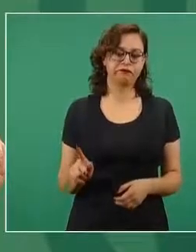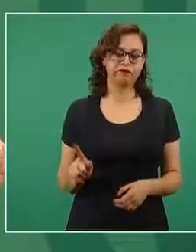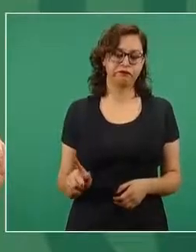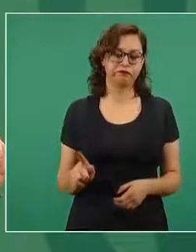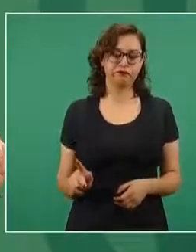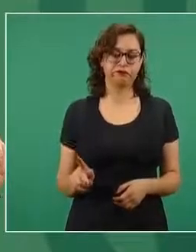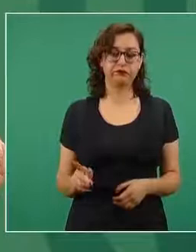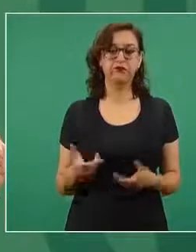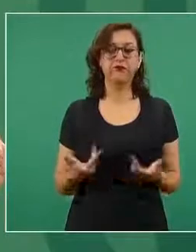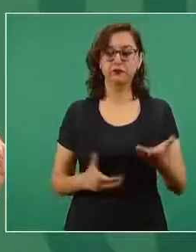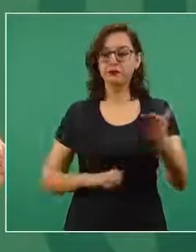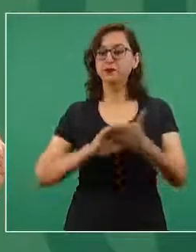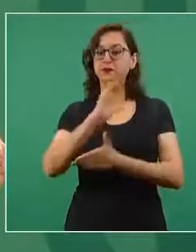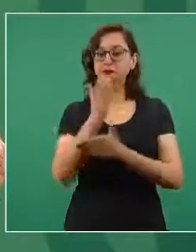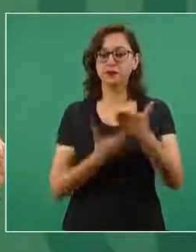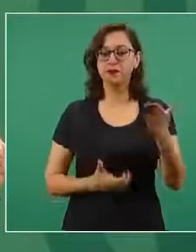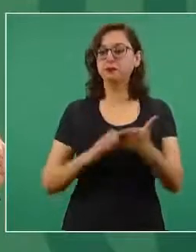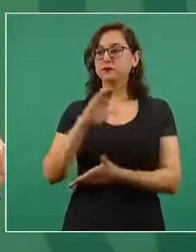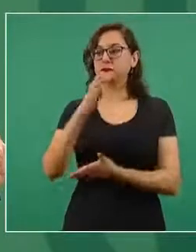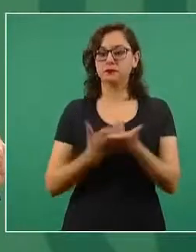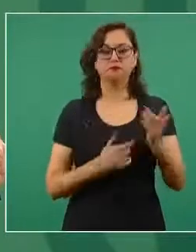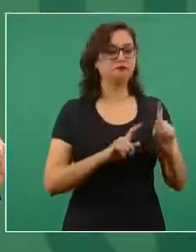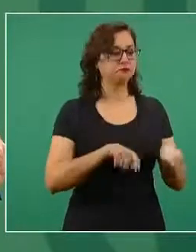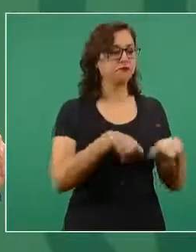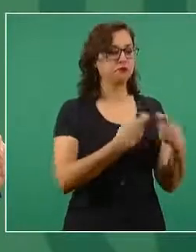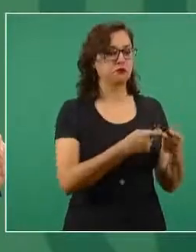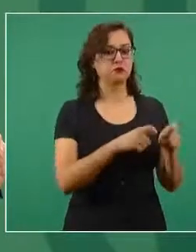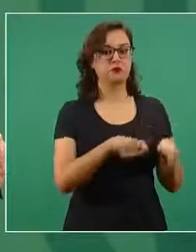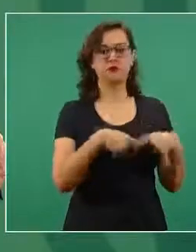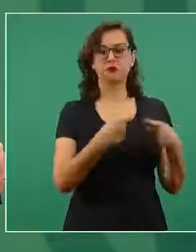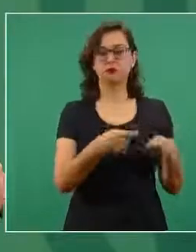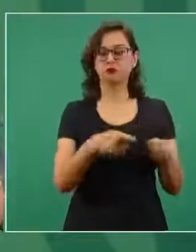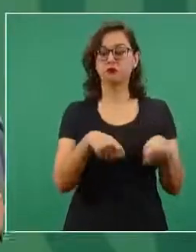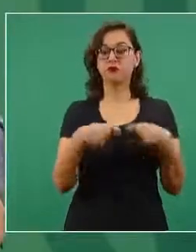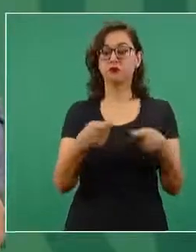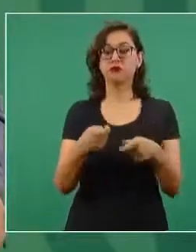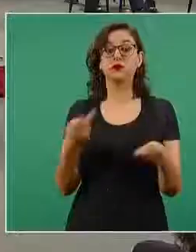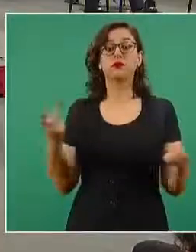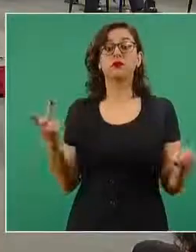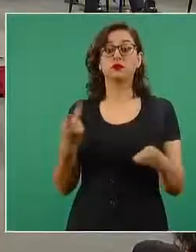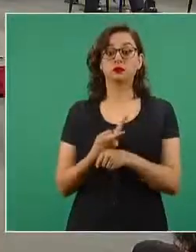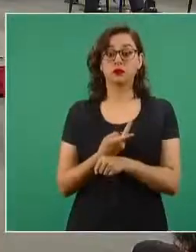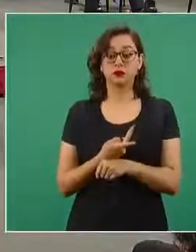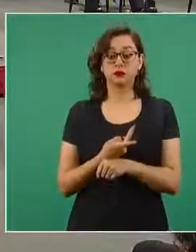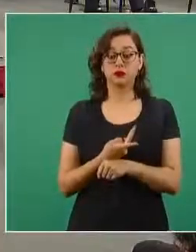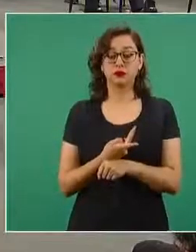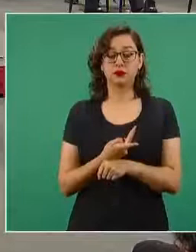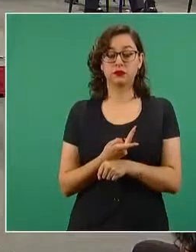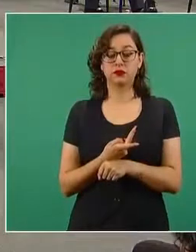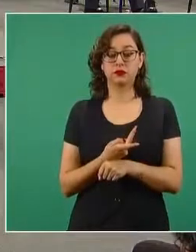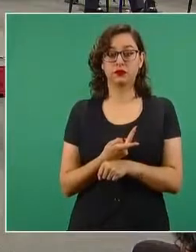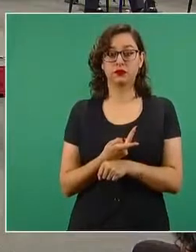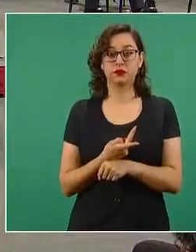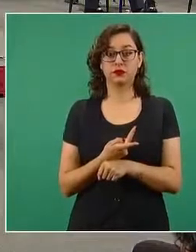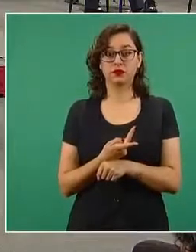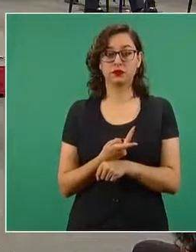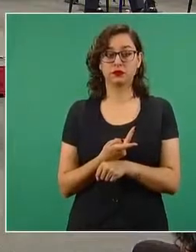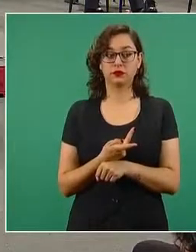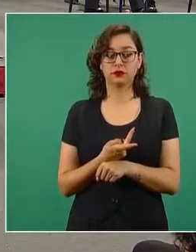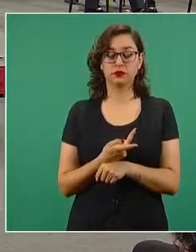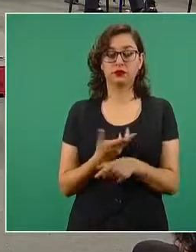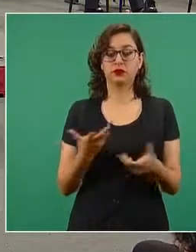para obtener los contratos. Entonces, las inversiones para construir